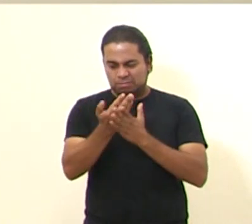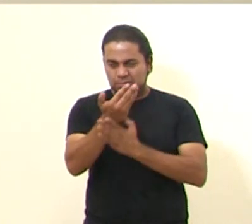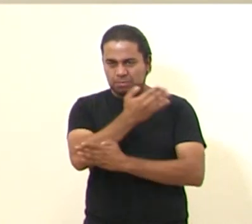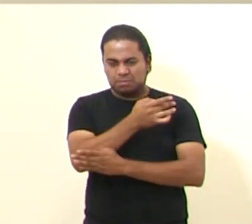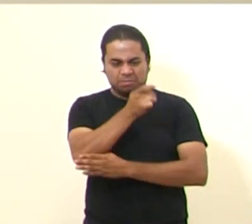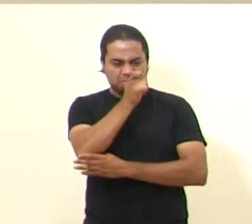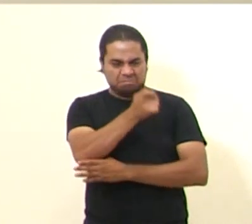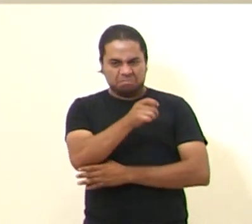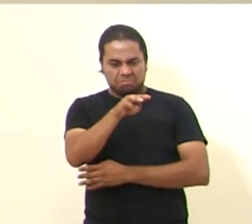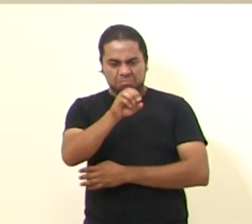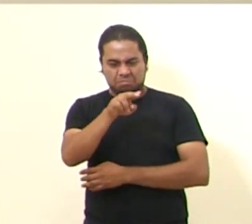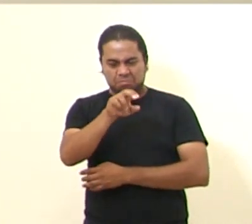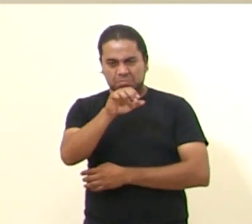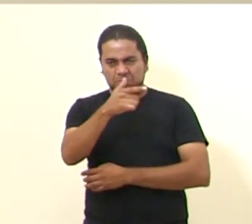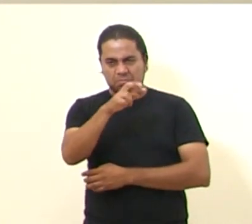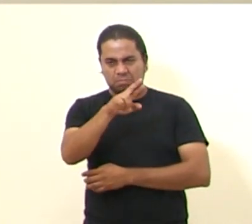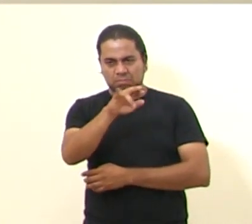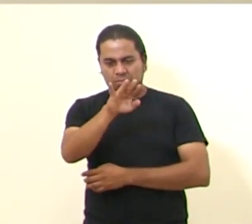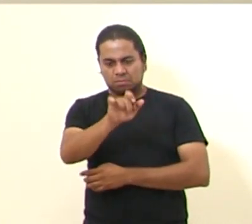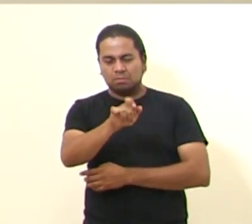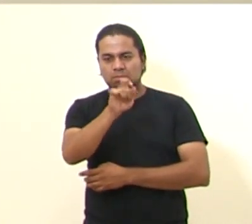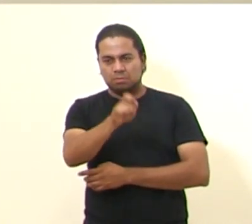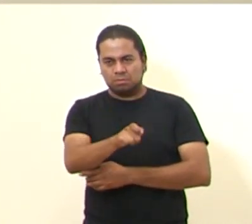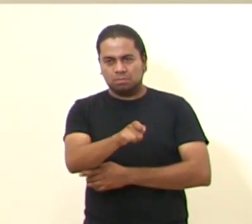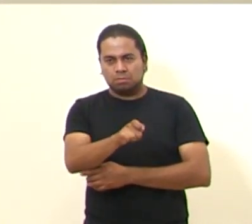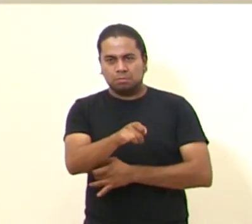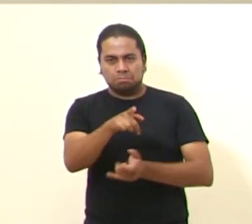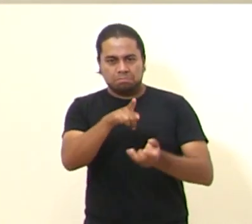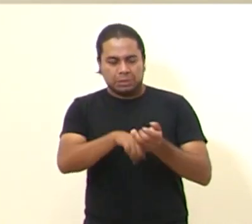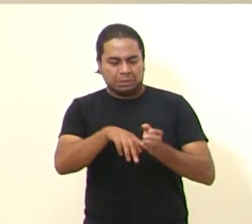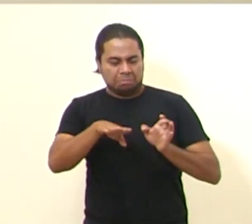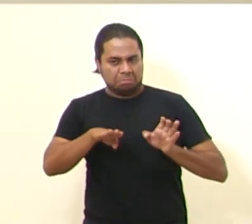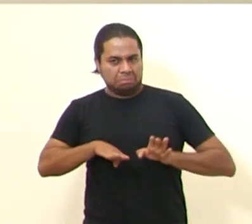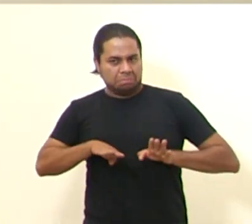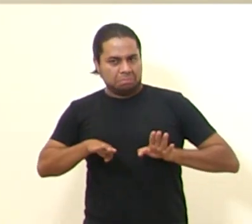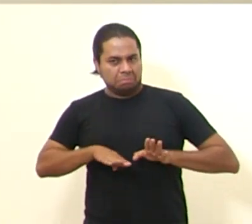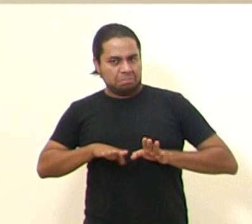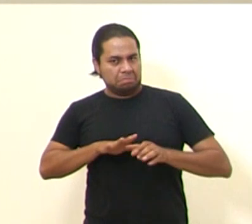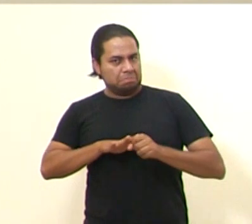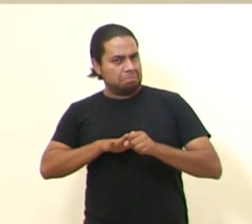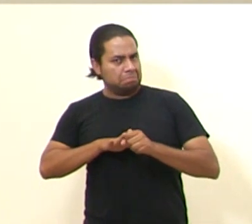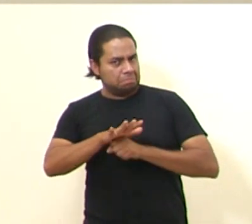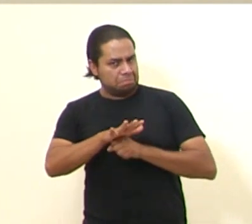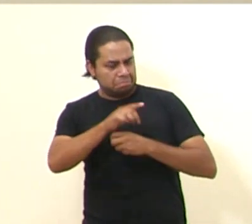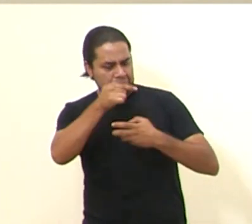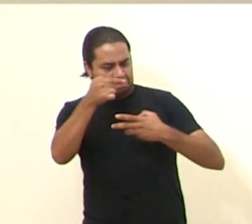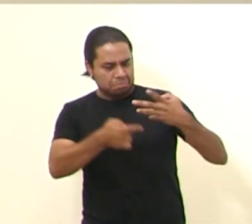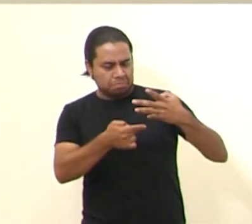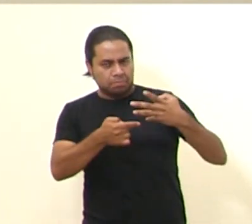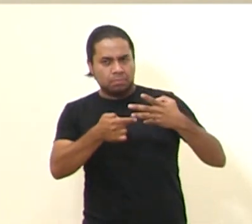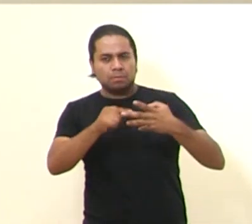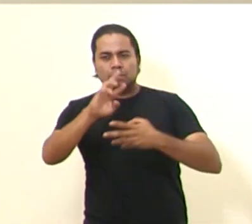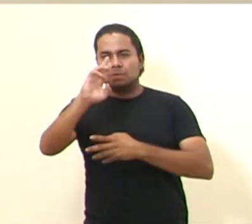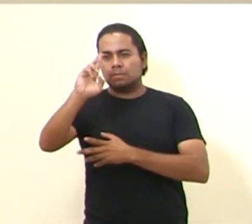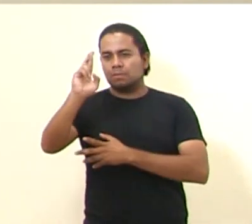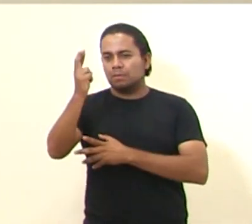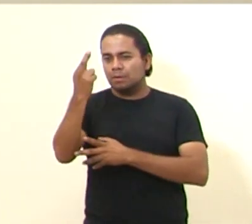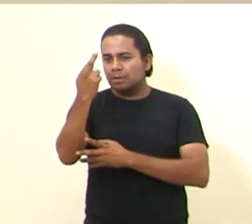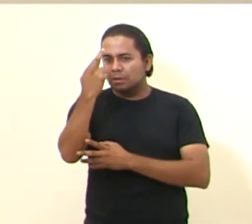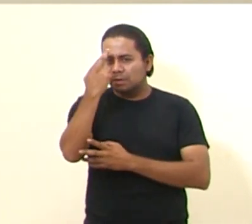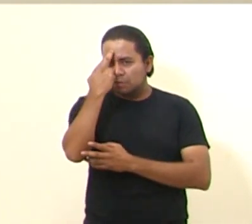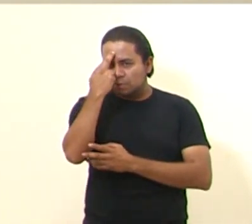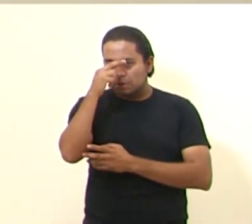una monografía y cuáles eran sus principales características. Recordemos entonces que